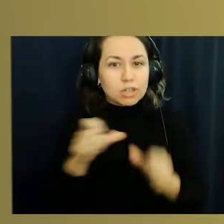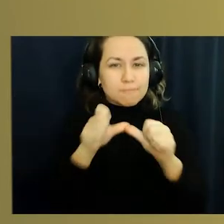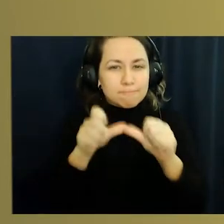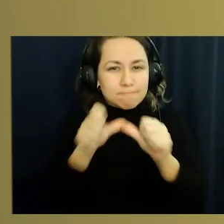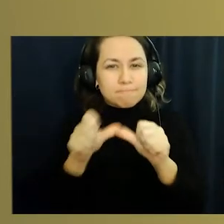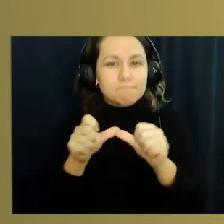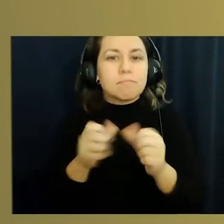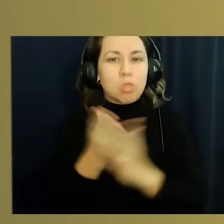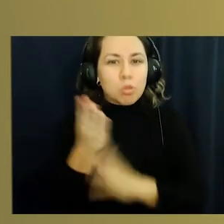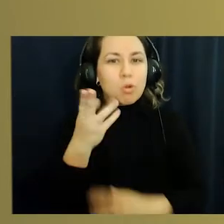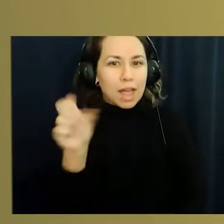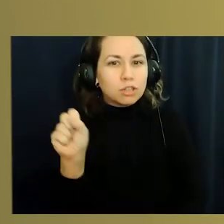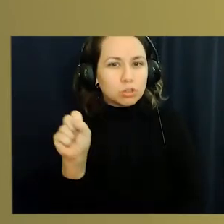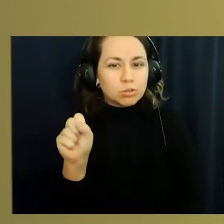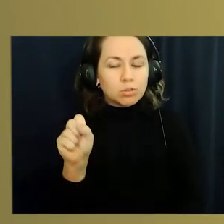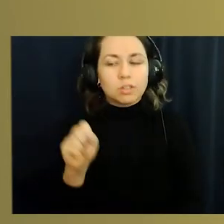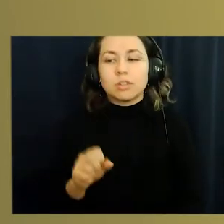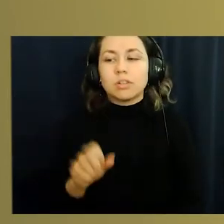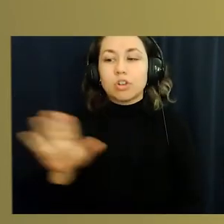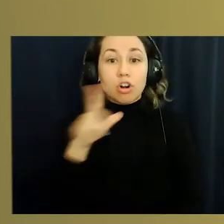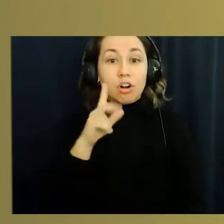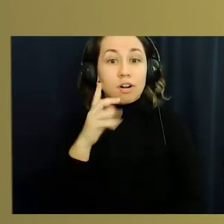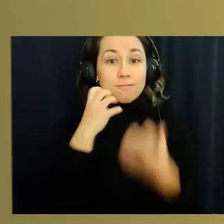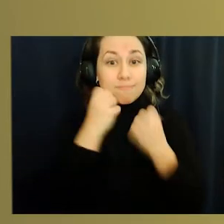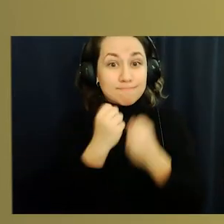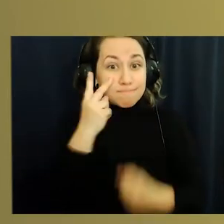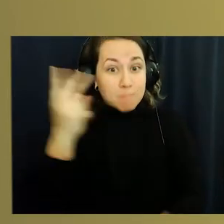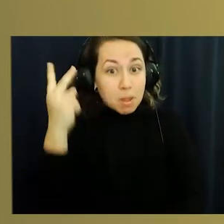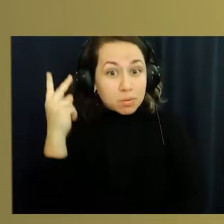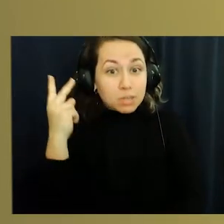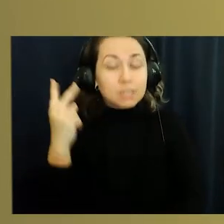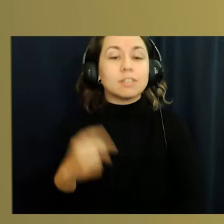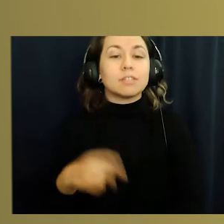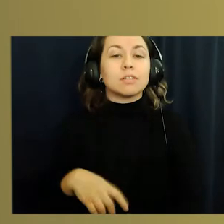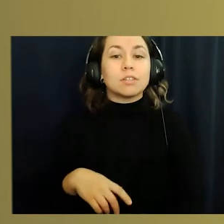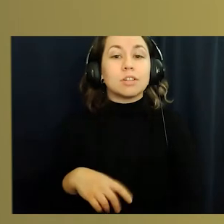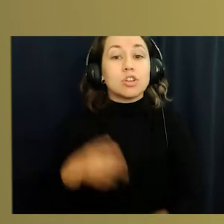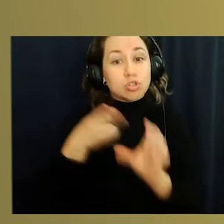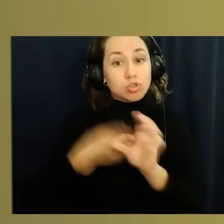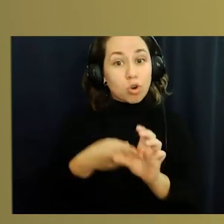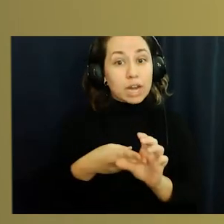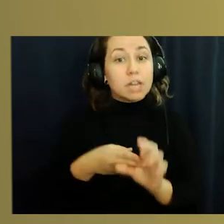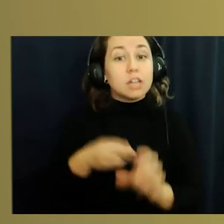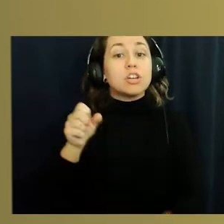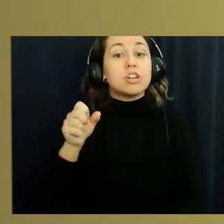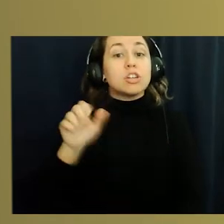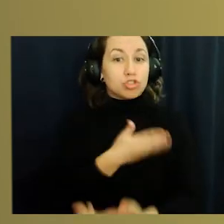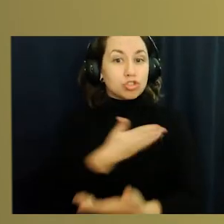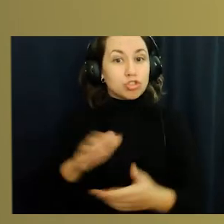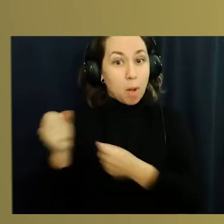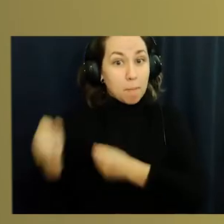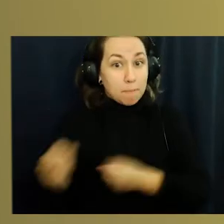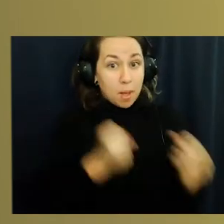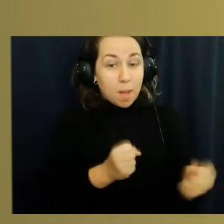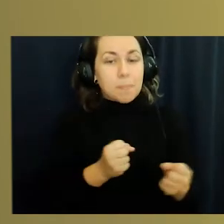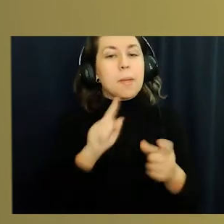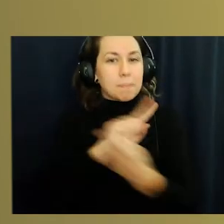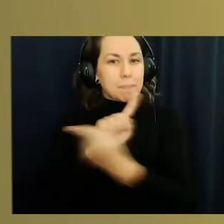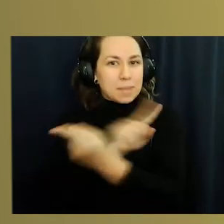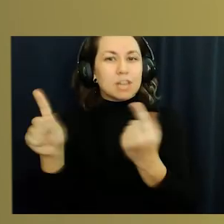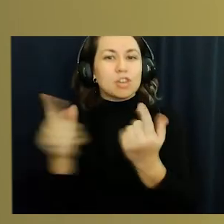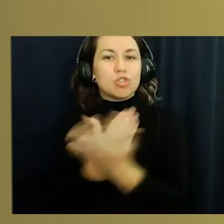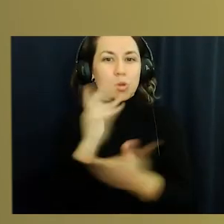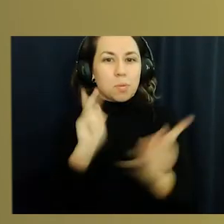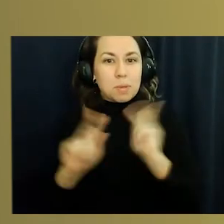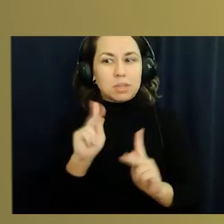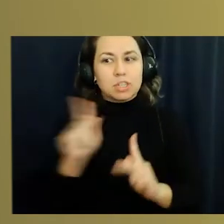y maestros por alentarla a ser diligente en la preparatoria. Su memoria favorita en Segerstrom es entrar a Song